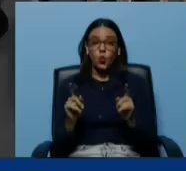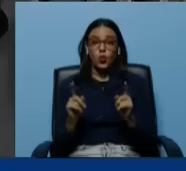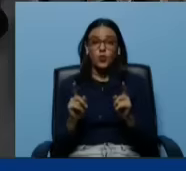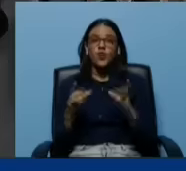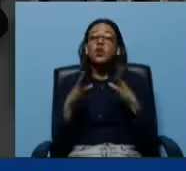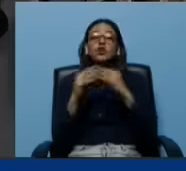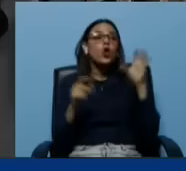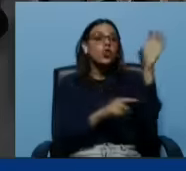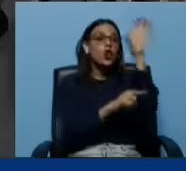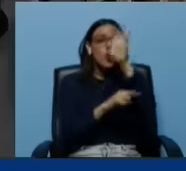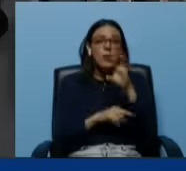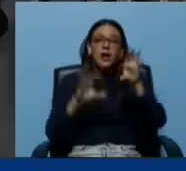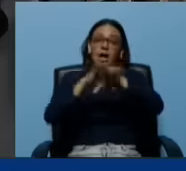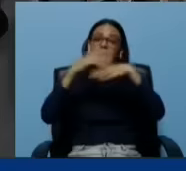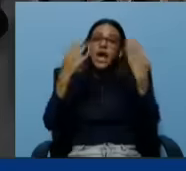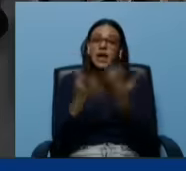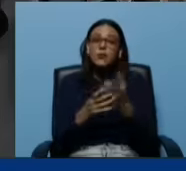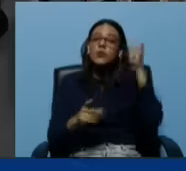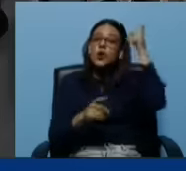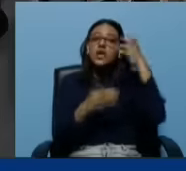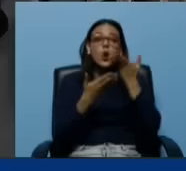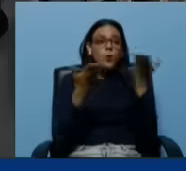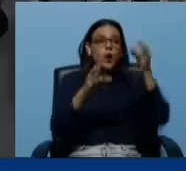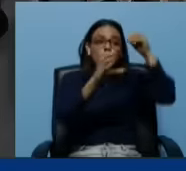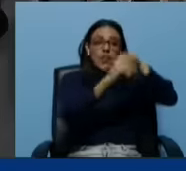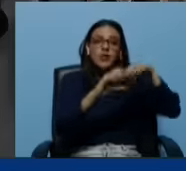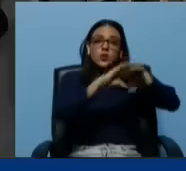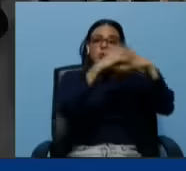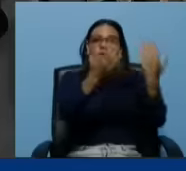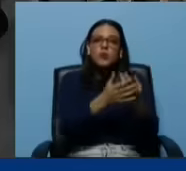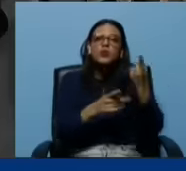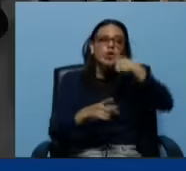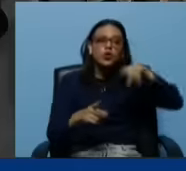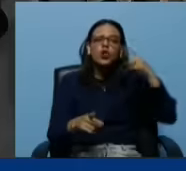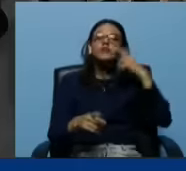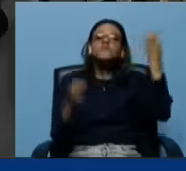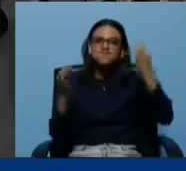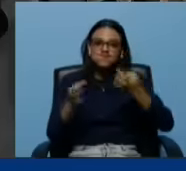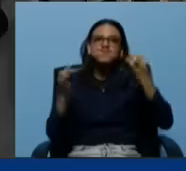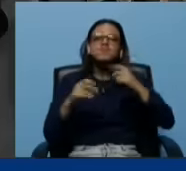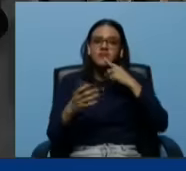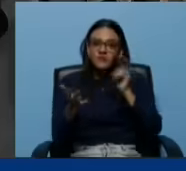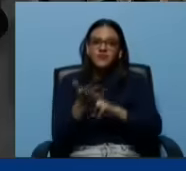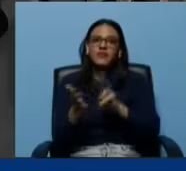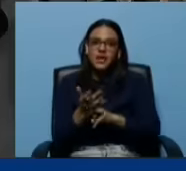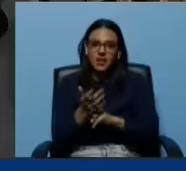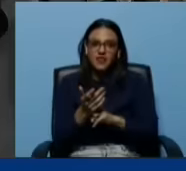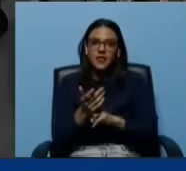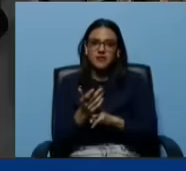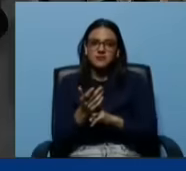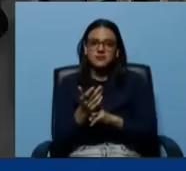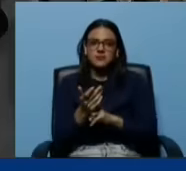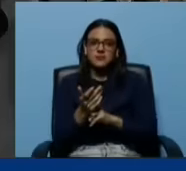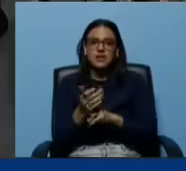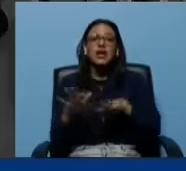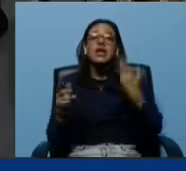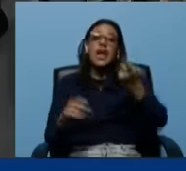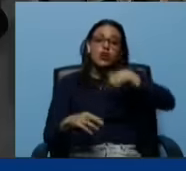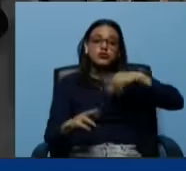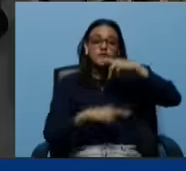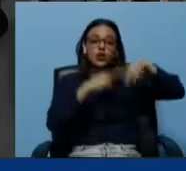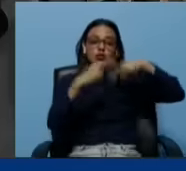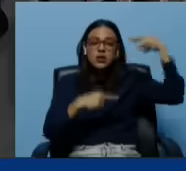países en el mundo y los pueblos del mundo reconocen a la República Bolivariana de